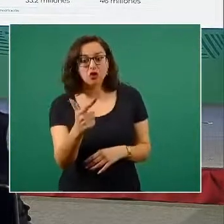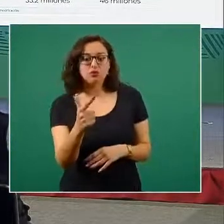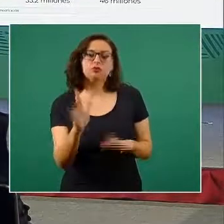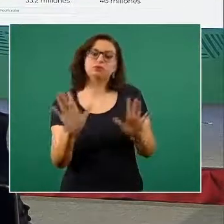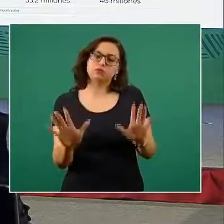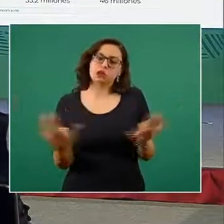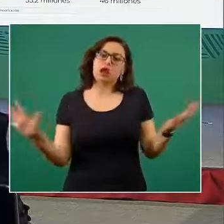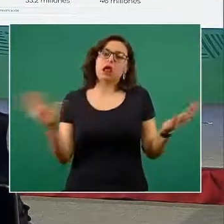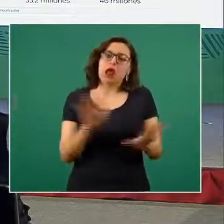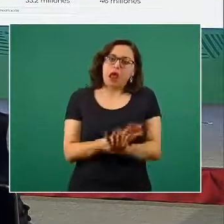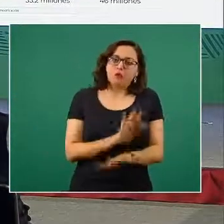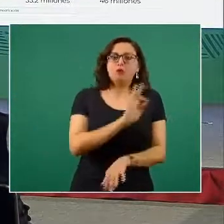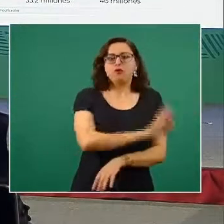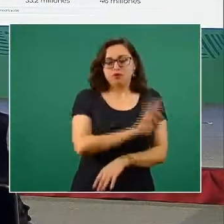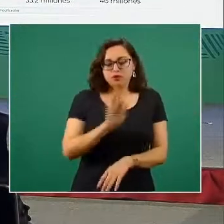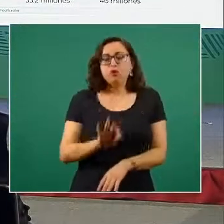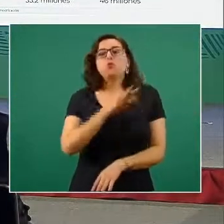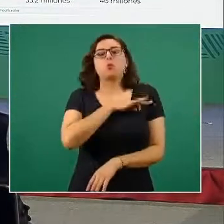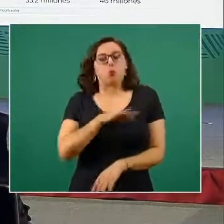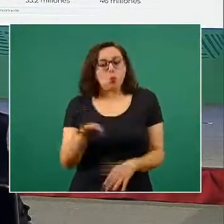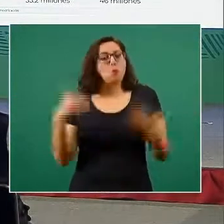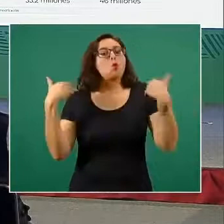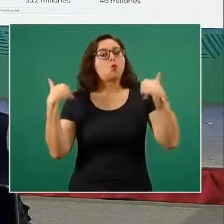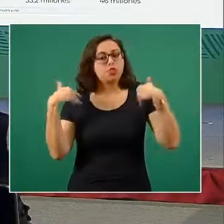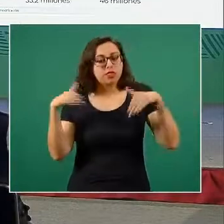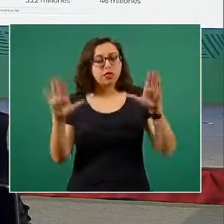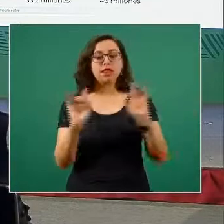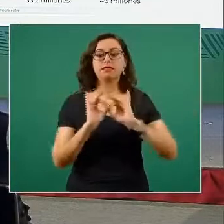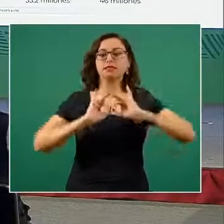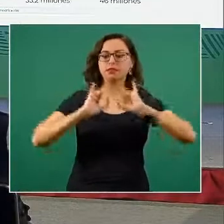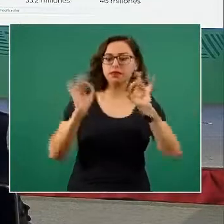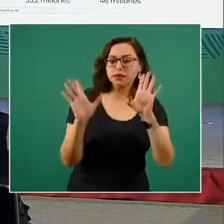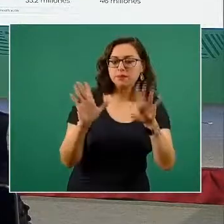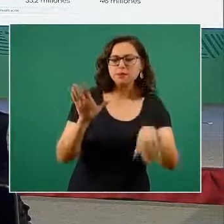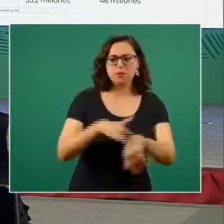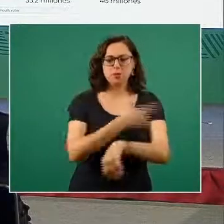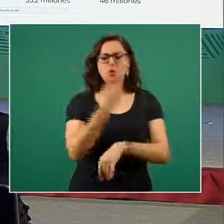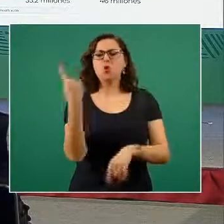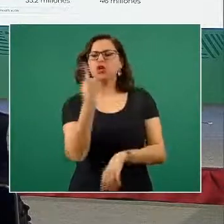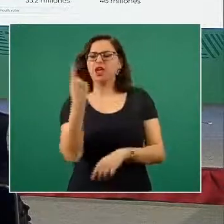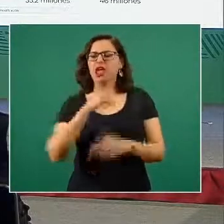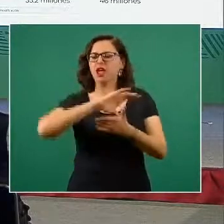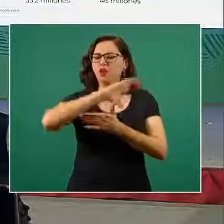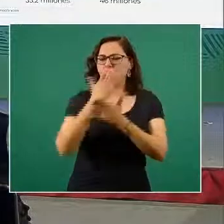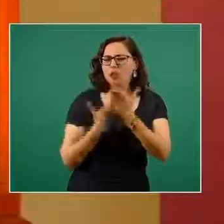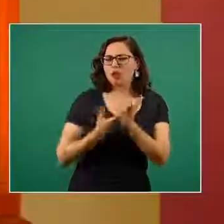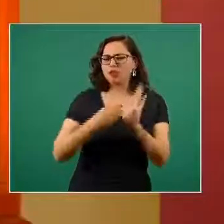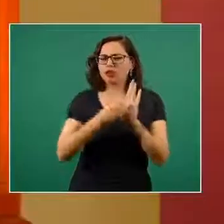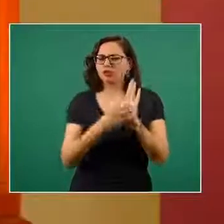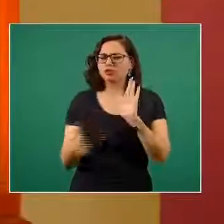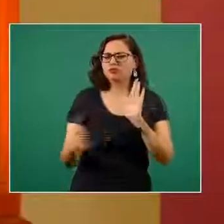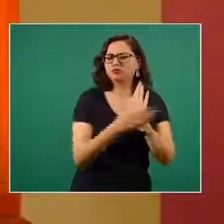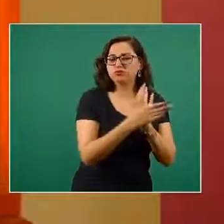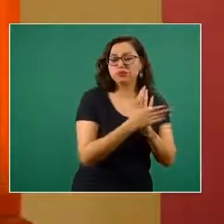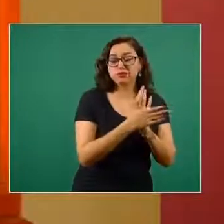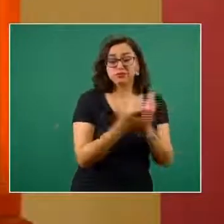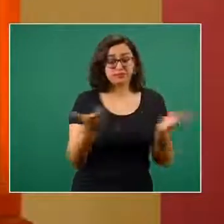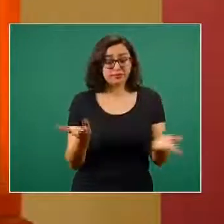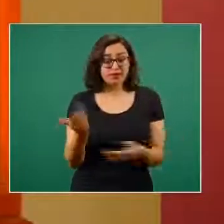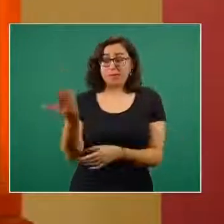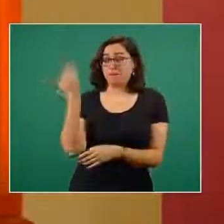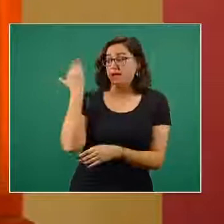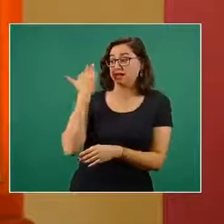decisión correcta de disminuir la producción para posteriormente adaptar su planta e incrementar